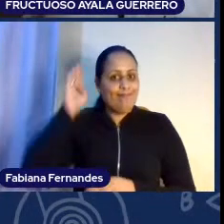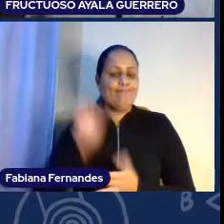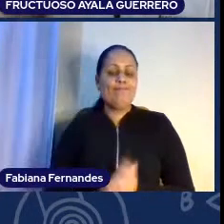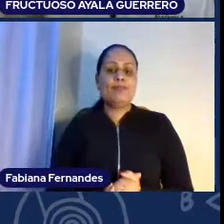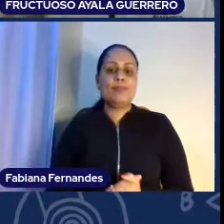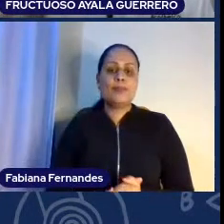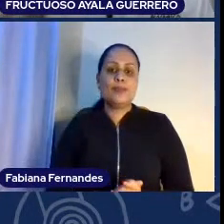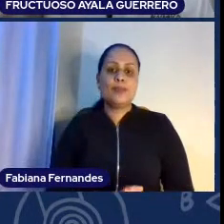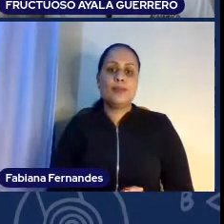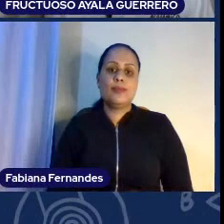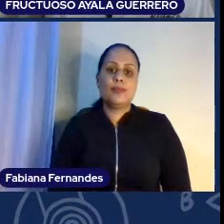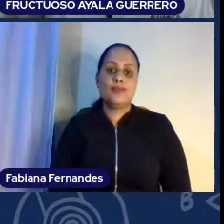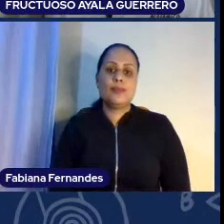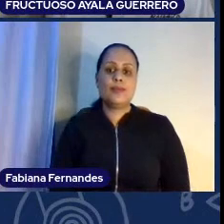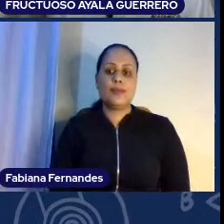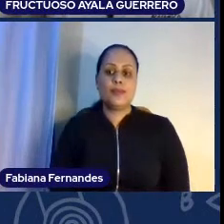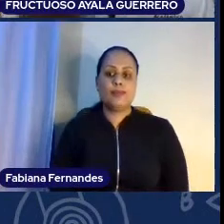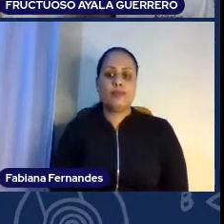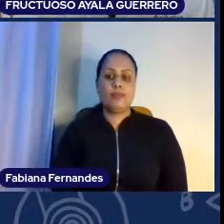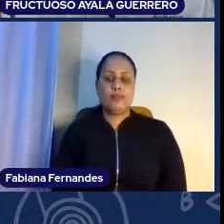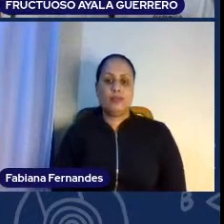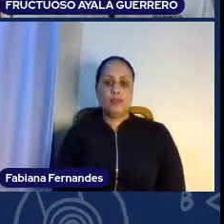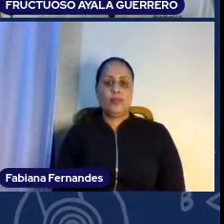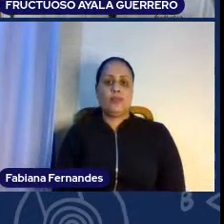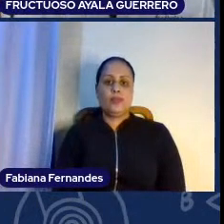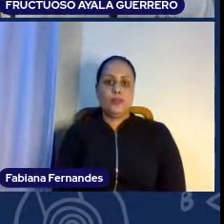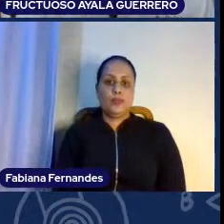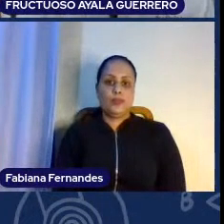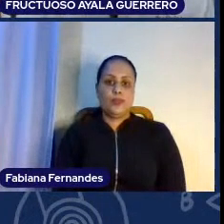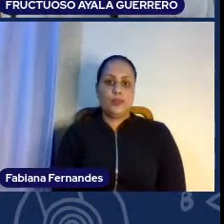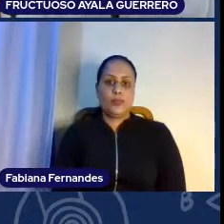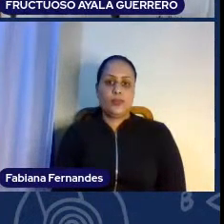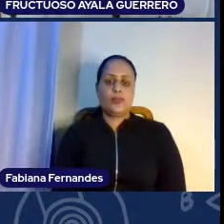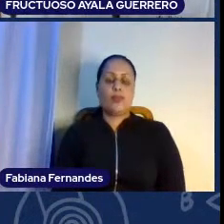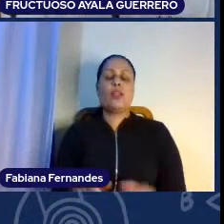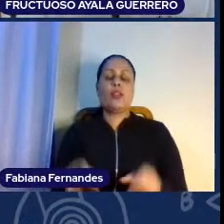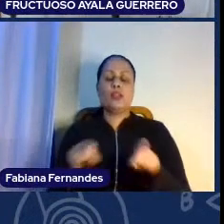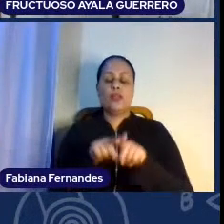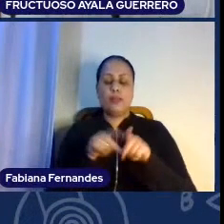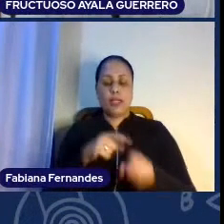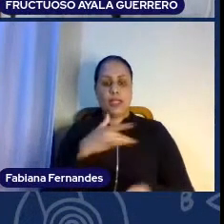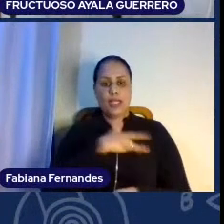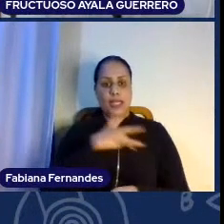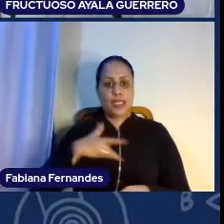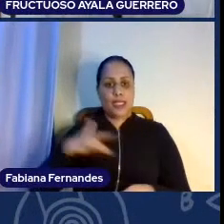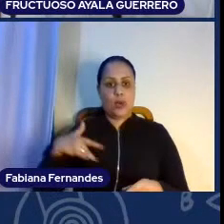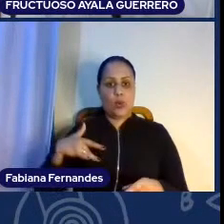Y durante el desarrollo embrionario, mientras